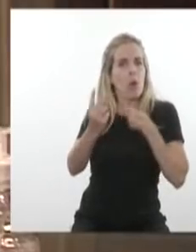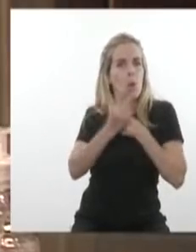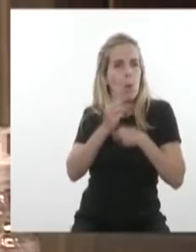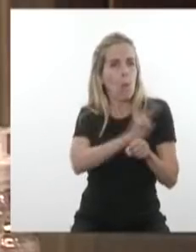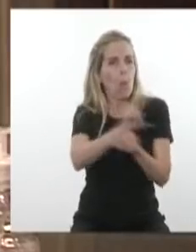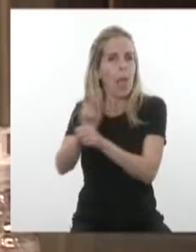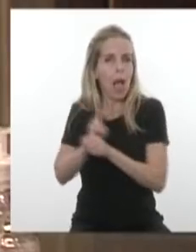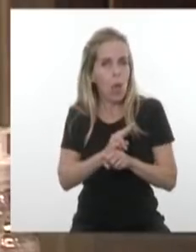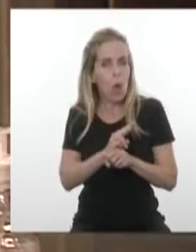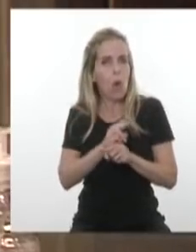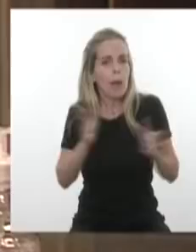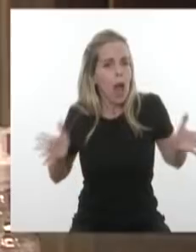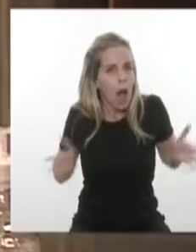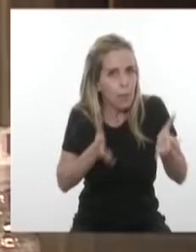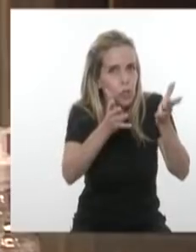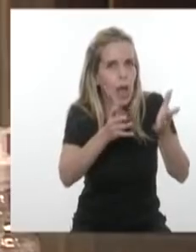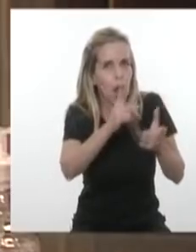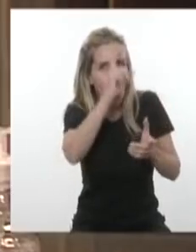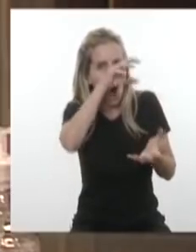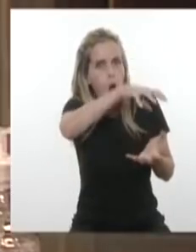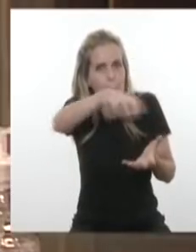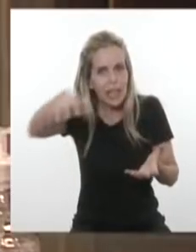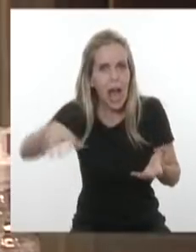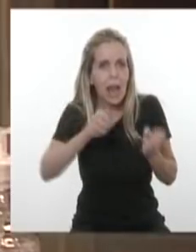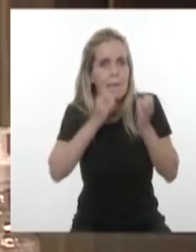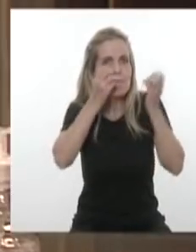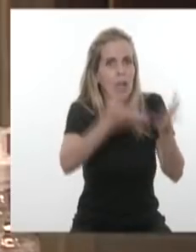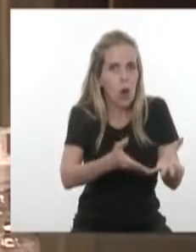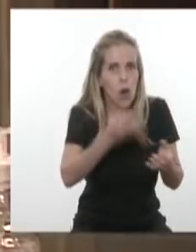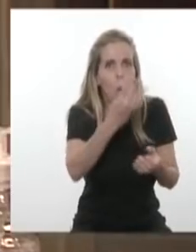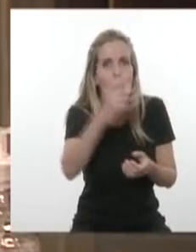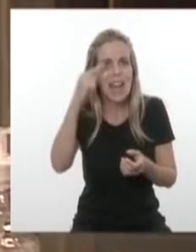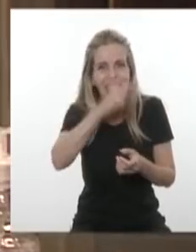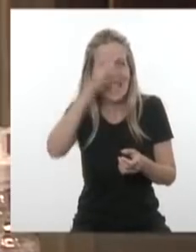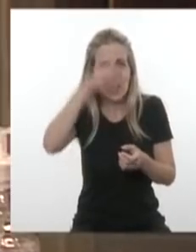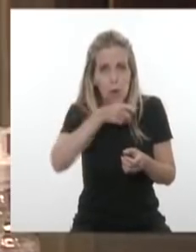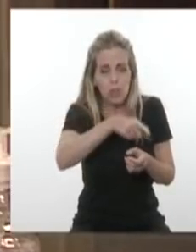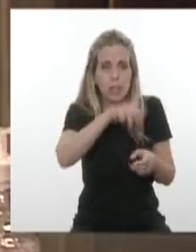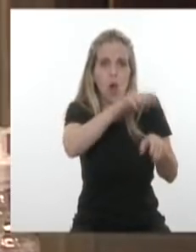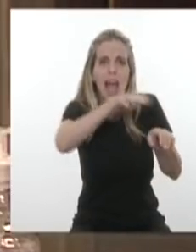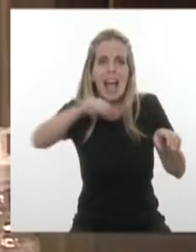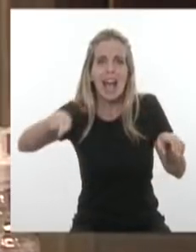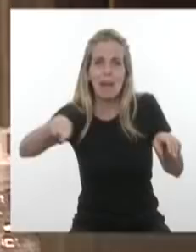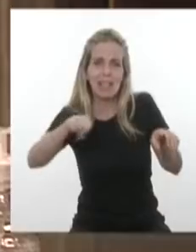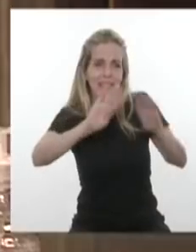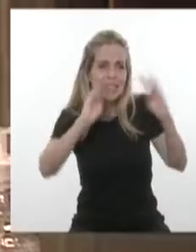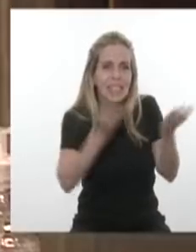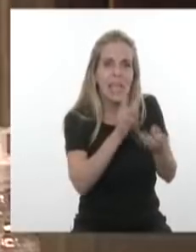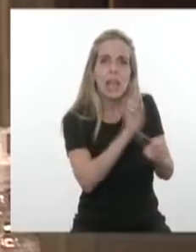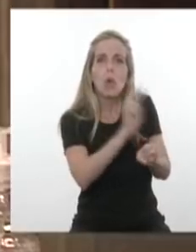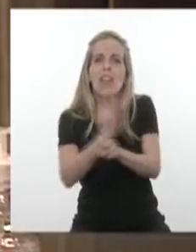salud supimos conseguir un incremento del 47 por ciento de las camas de terapia intensiva